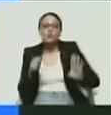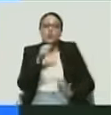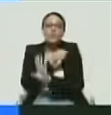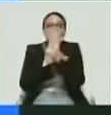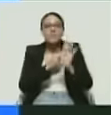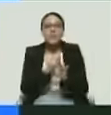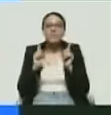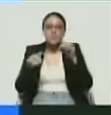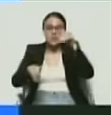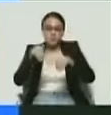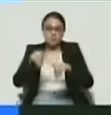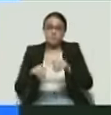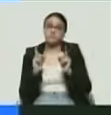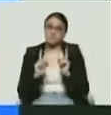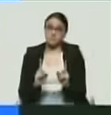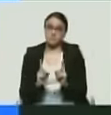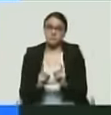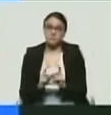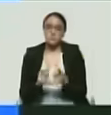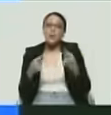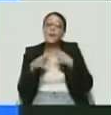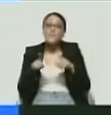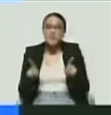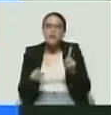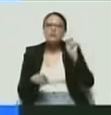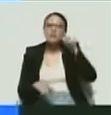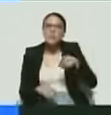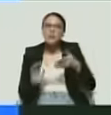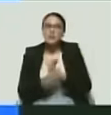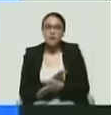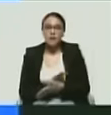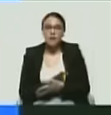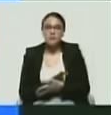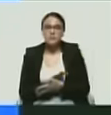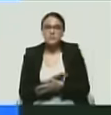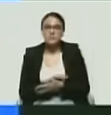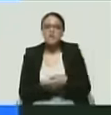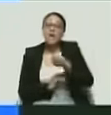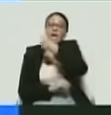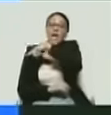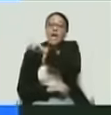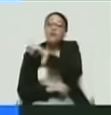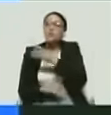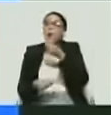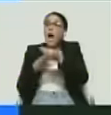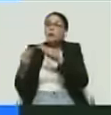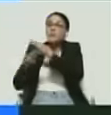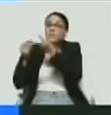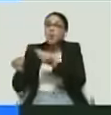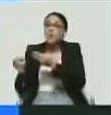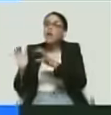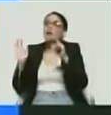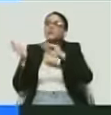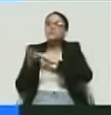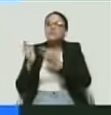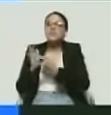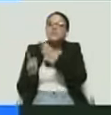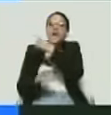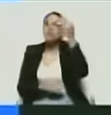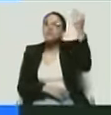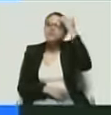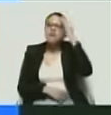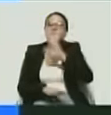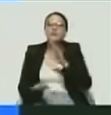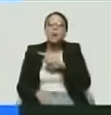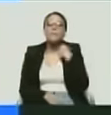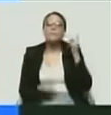Pero hay algo que también resulta absolutamente cierto. Ya están confesando su derrota. Eso no quiere decir que ya están derrotados, pueblo